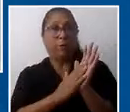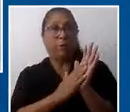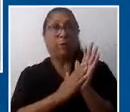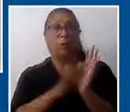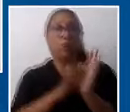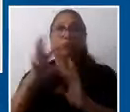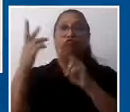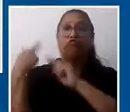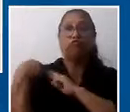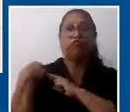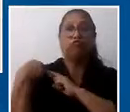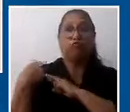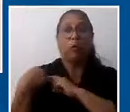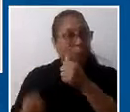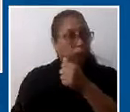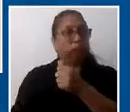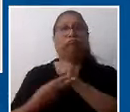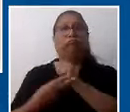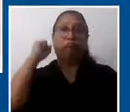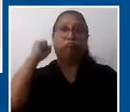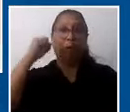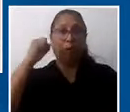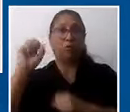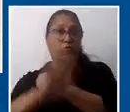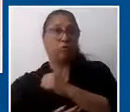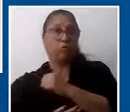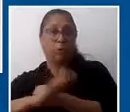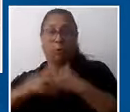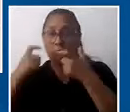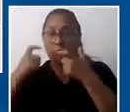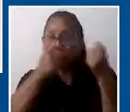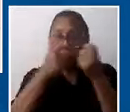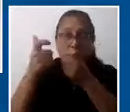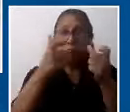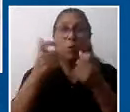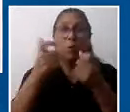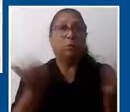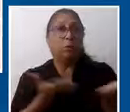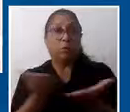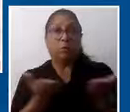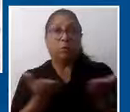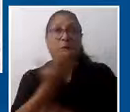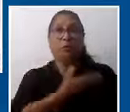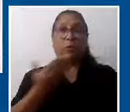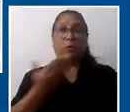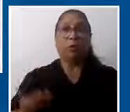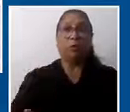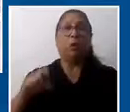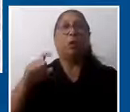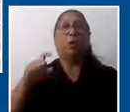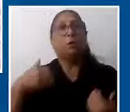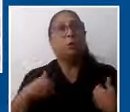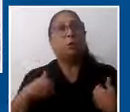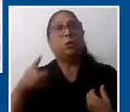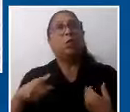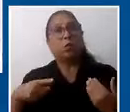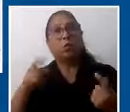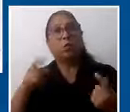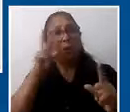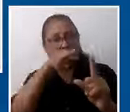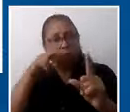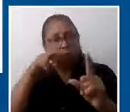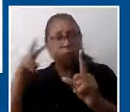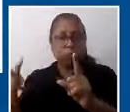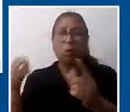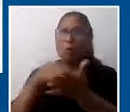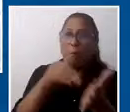de garante de los derechos fundamentales, ¿no? Y supervisor de los servicios públicos, tiene un rol de incidencia, efectos de verificar